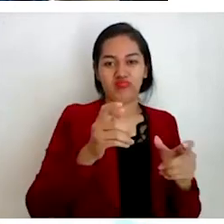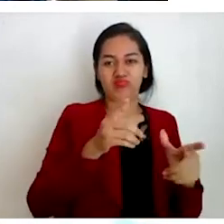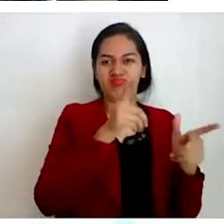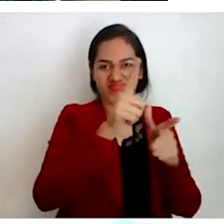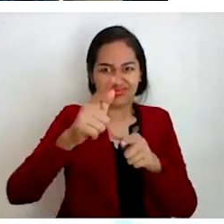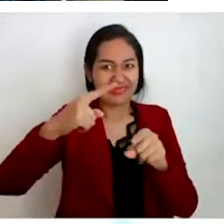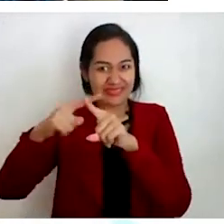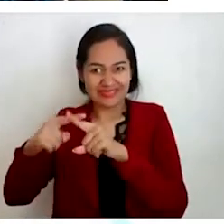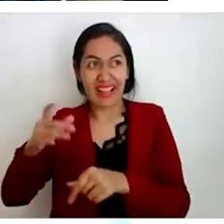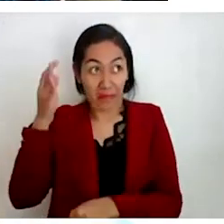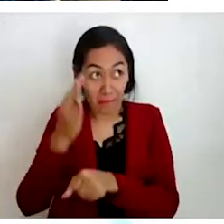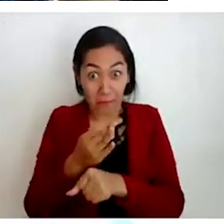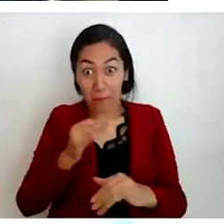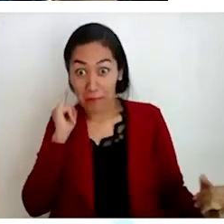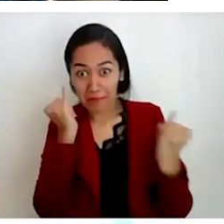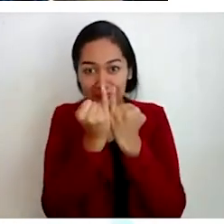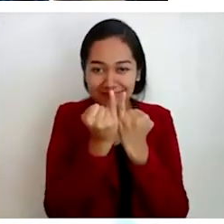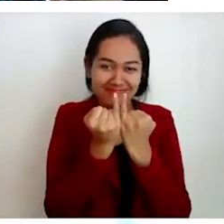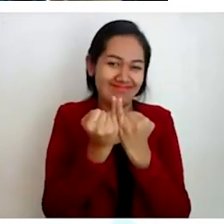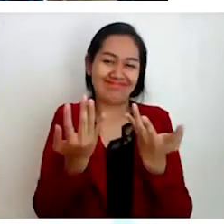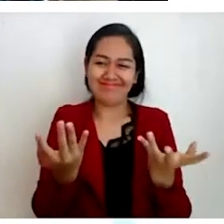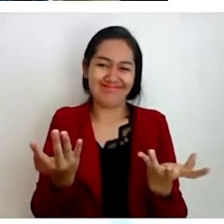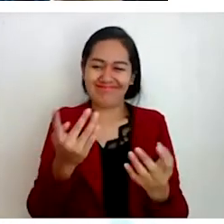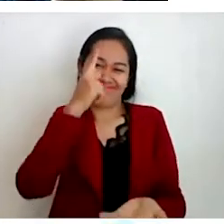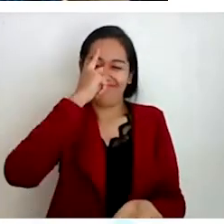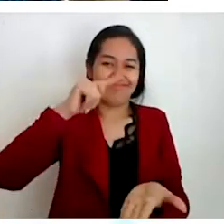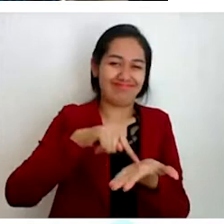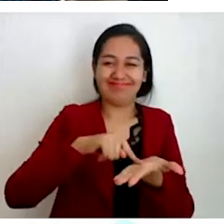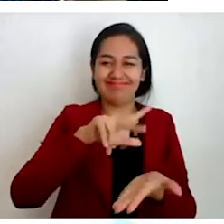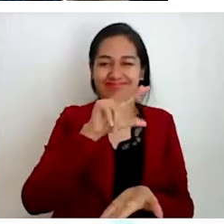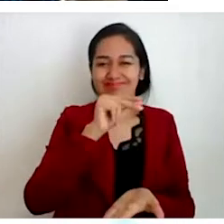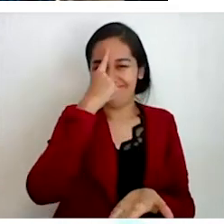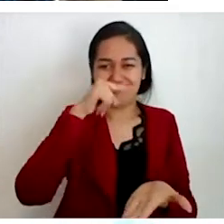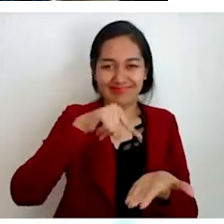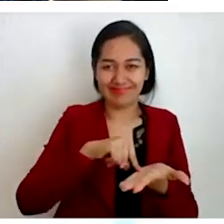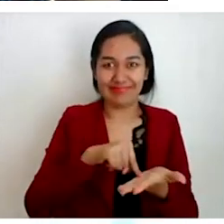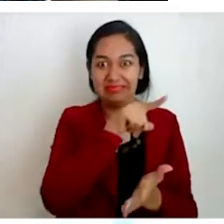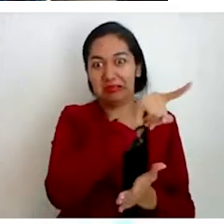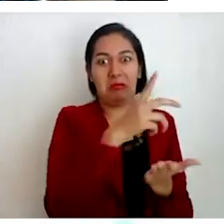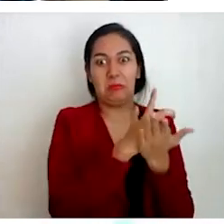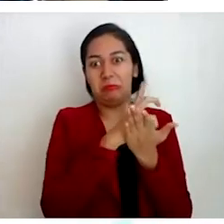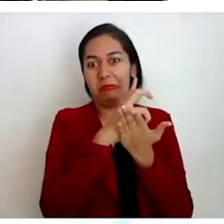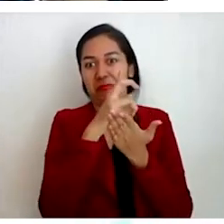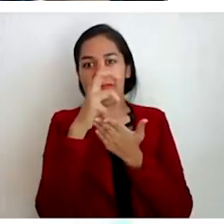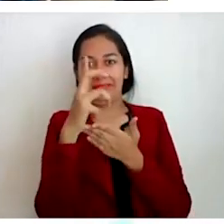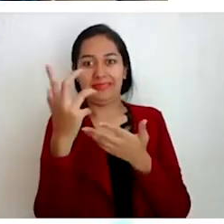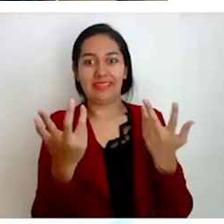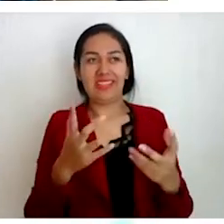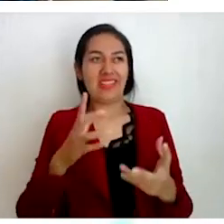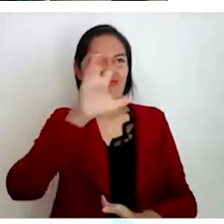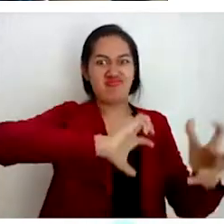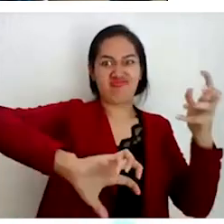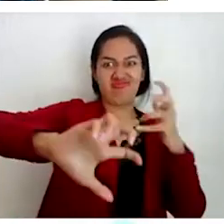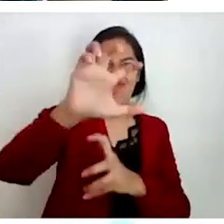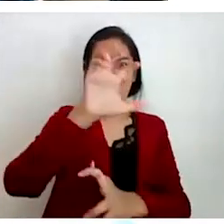que ya se van mucho a un escenario bastante apocalíptico de lo que podría ser